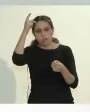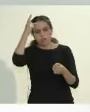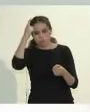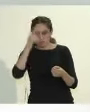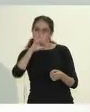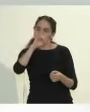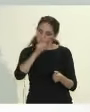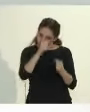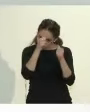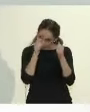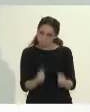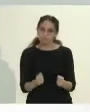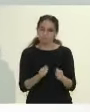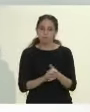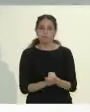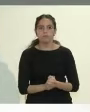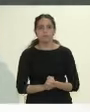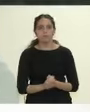haremos